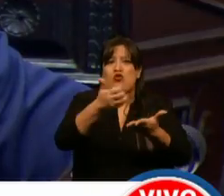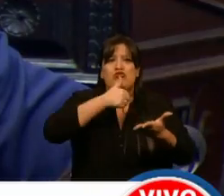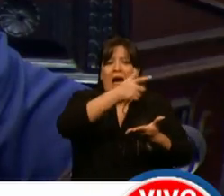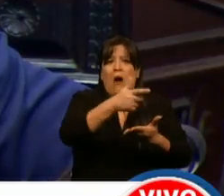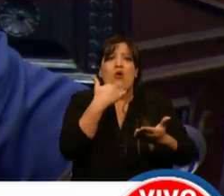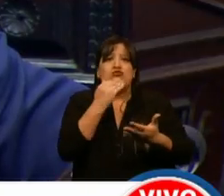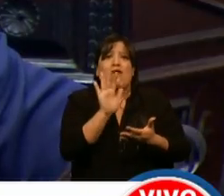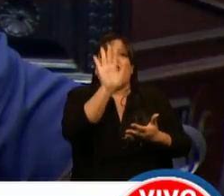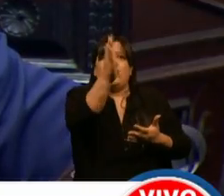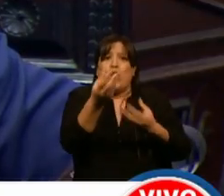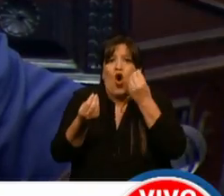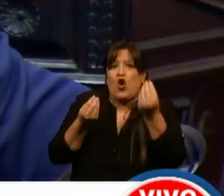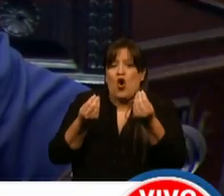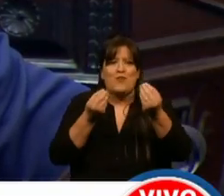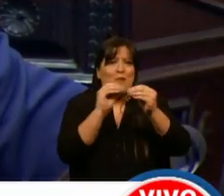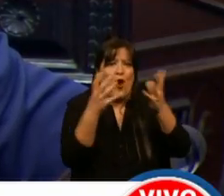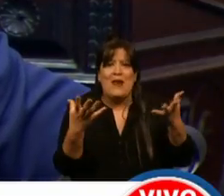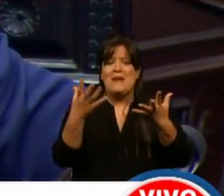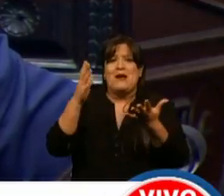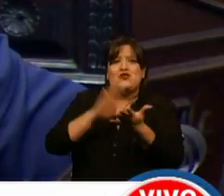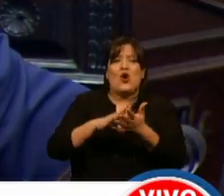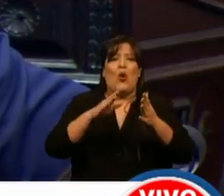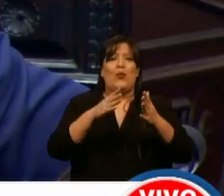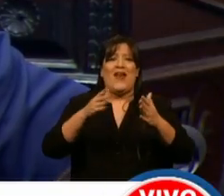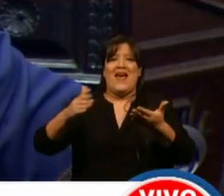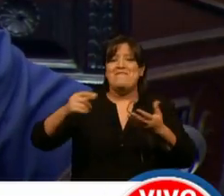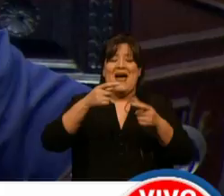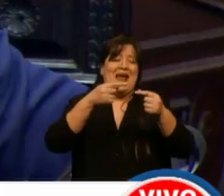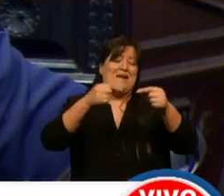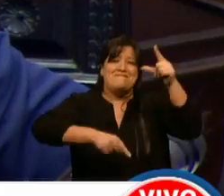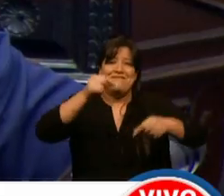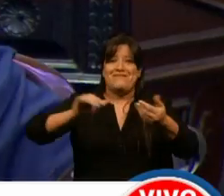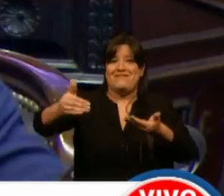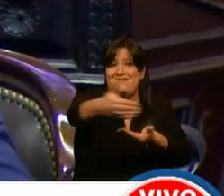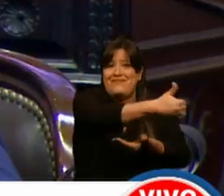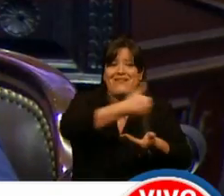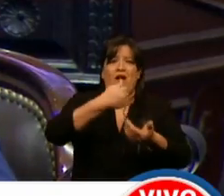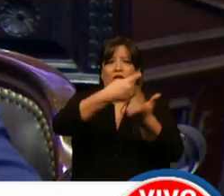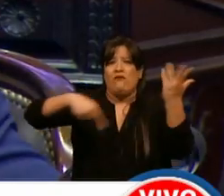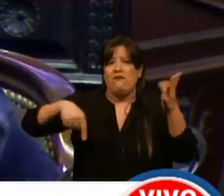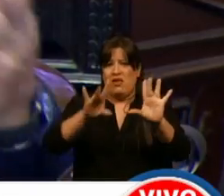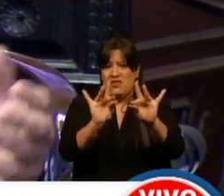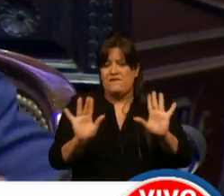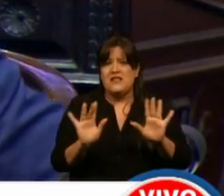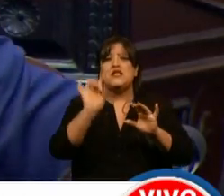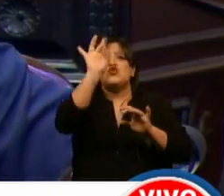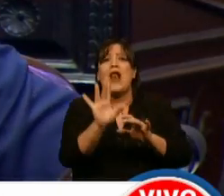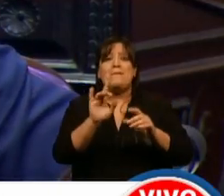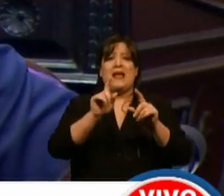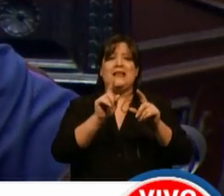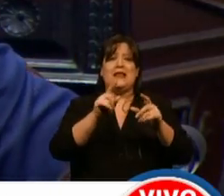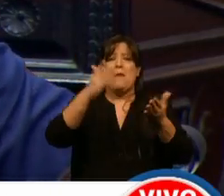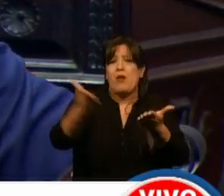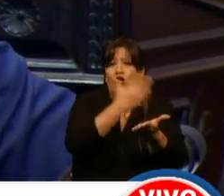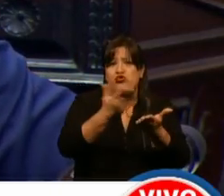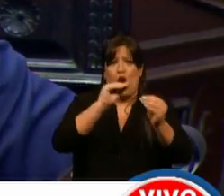que lo que van a hacer en el momento de plantearse el tema de la siembra claramente es un problema que no sólo va a afectar a la producción sino también